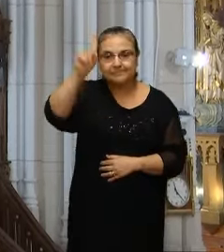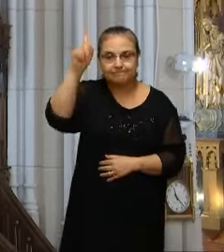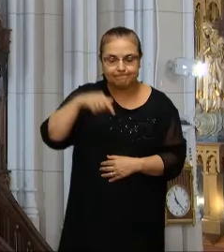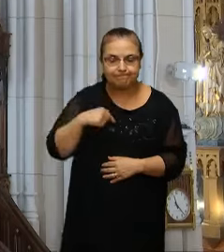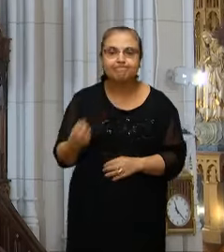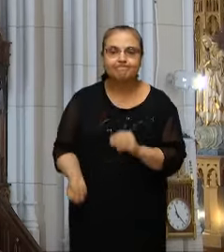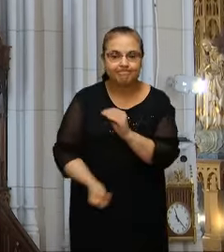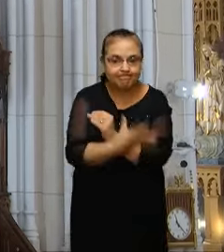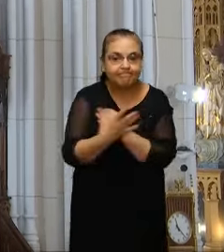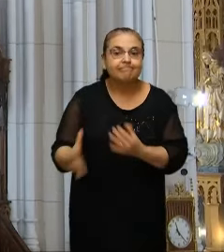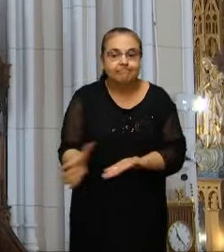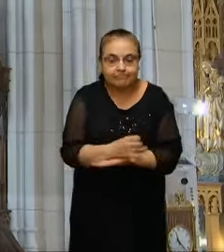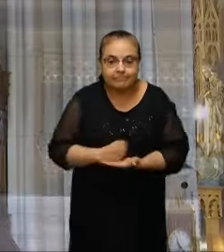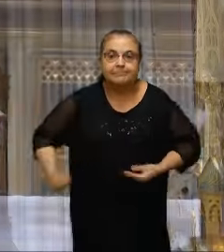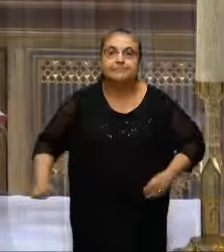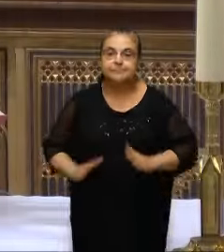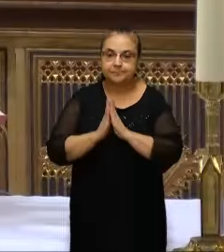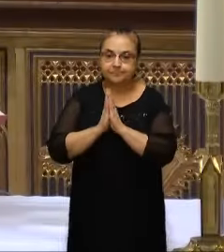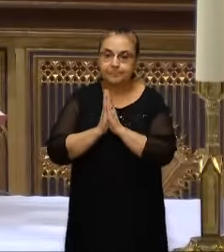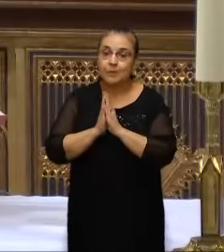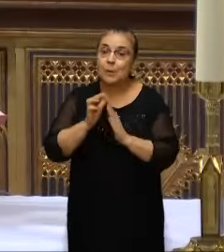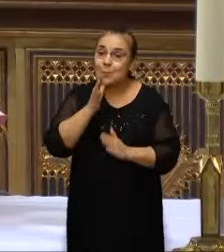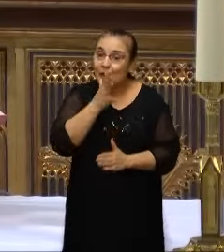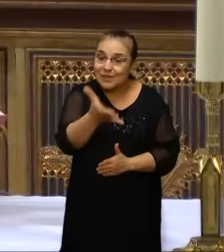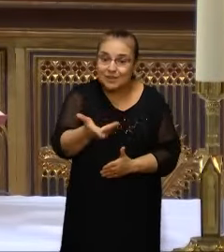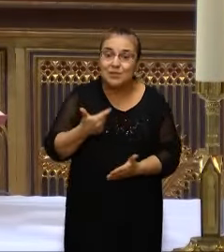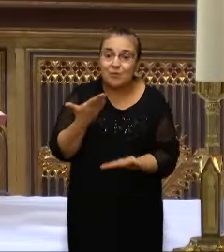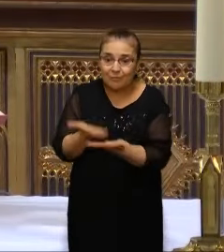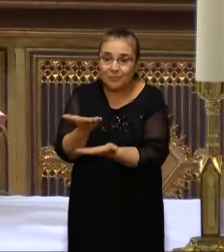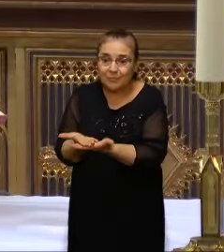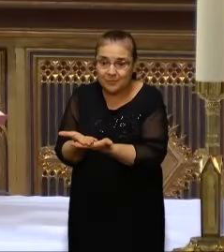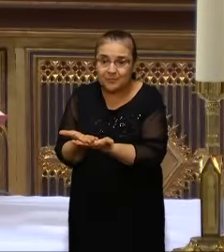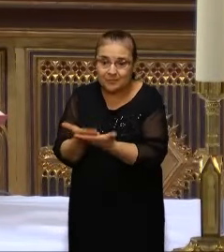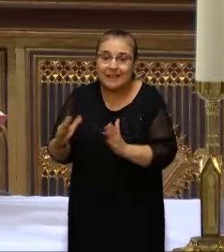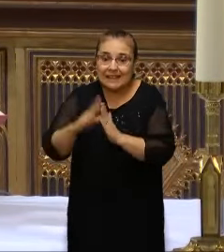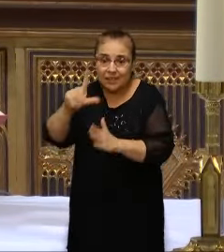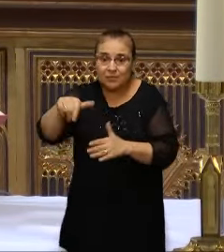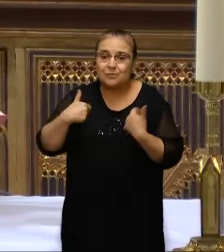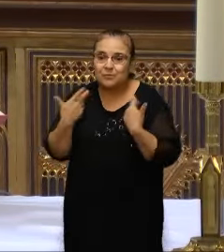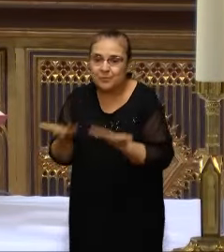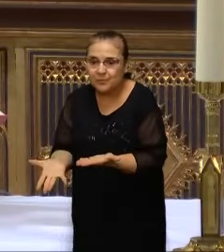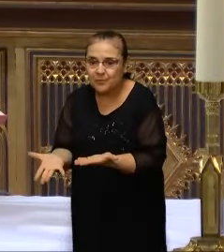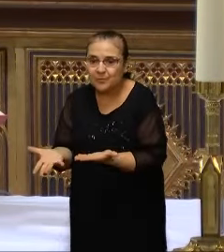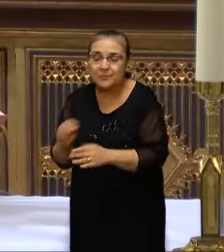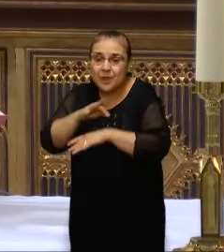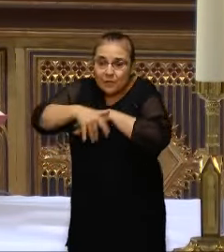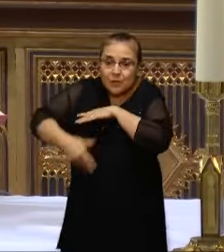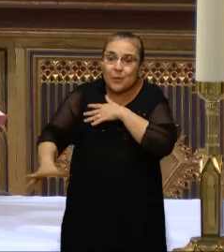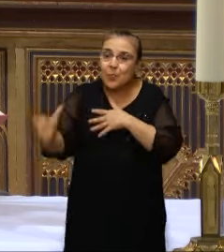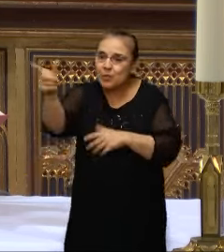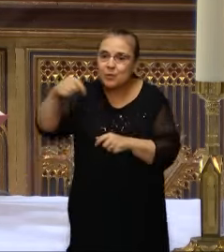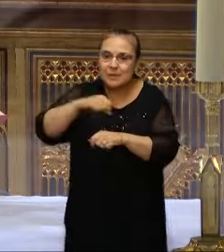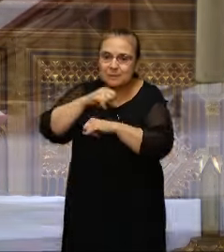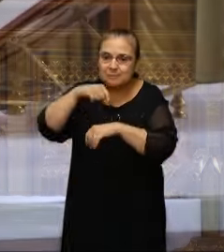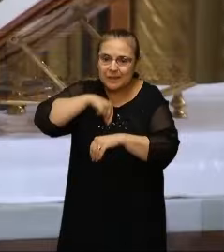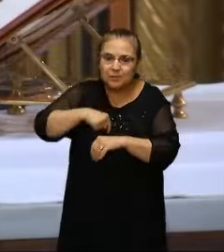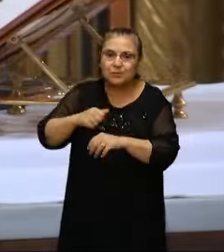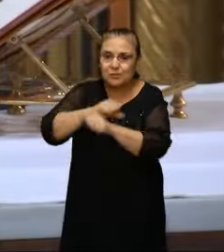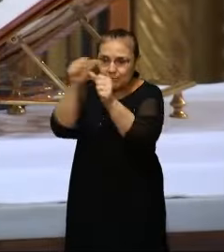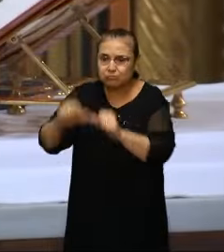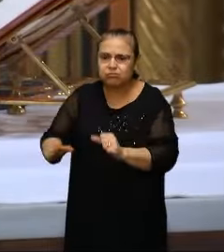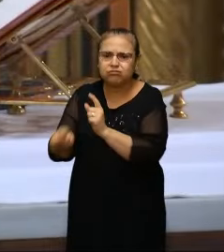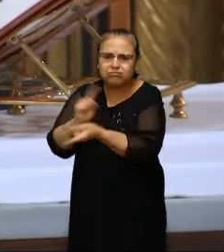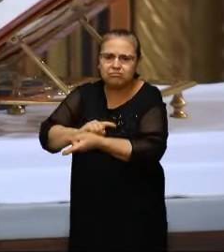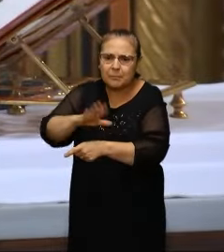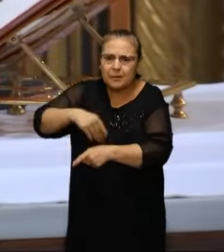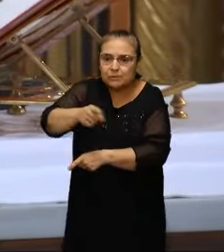verdad señor fuente de toda santidad por eso te pedimos que santifiques estos dones con la efusión de tu espíritu de